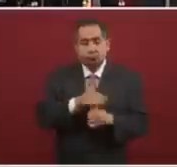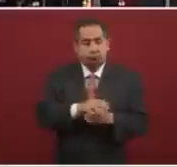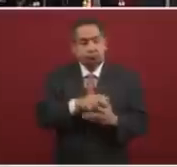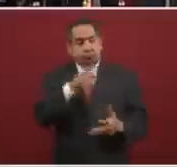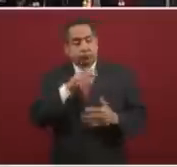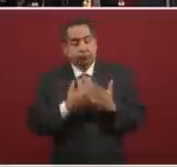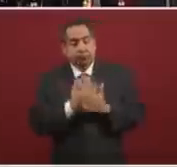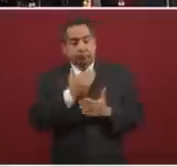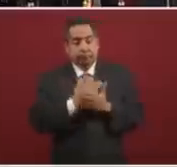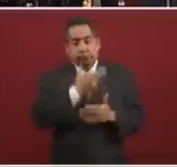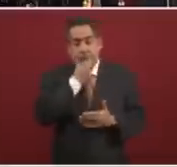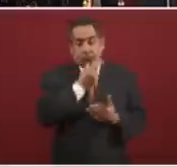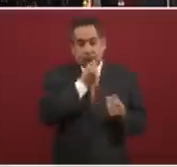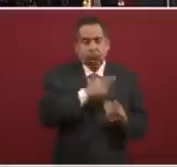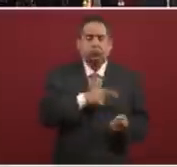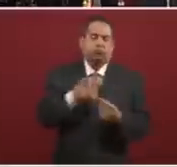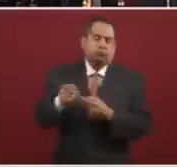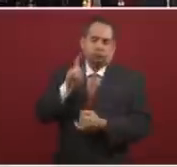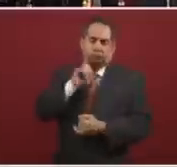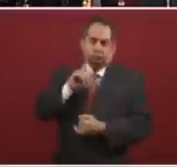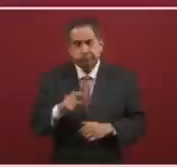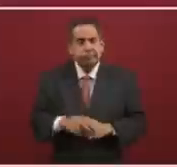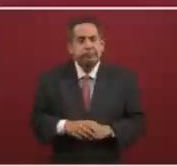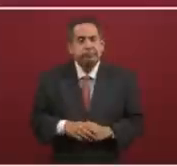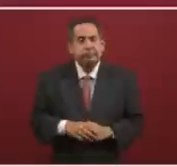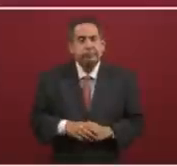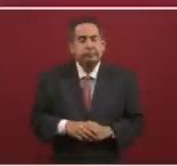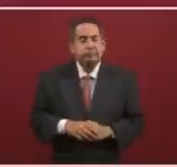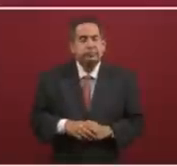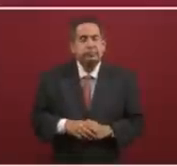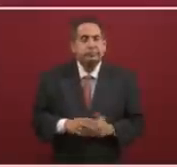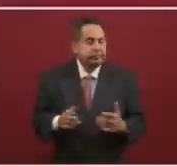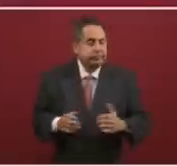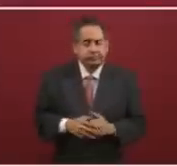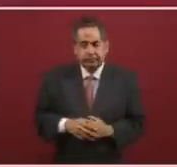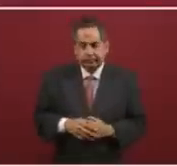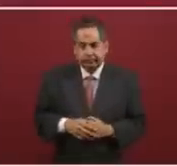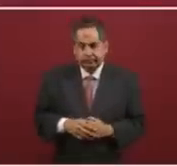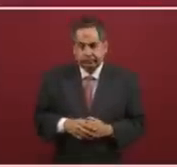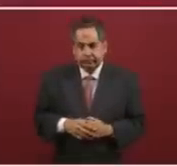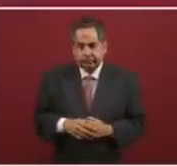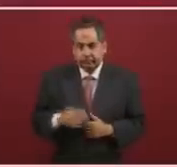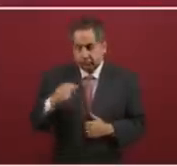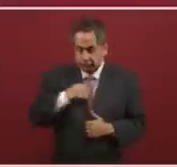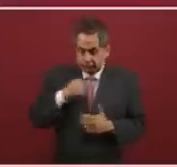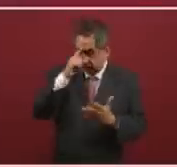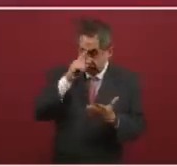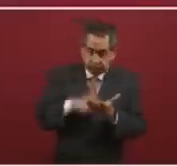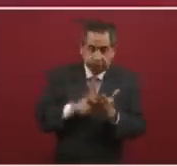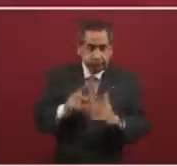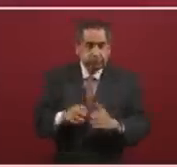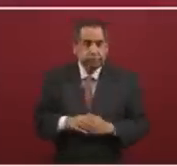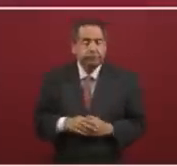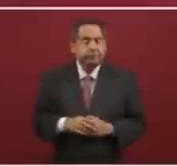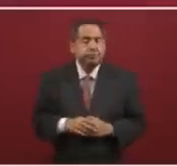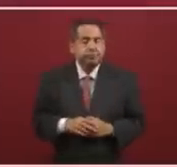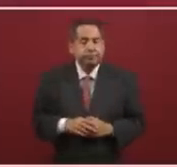porque no conviene que ningún poder se debilite por falta de autoridad moral yo creo que